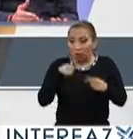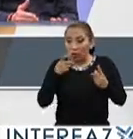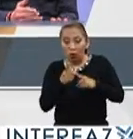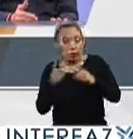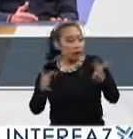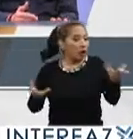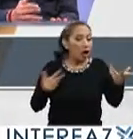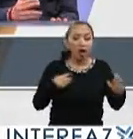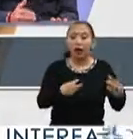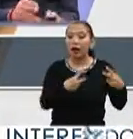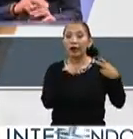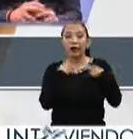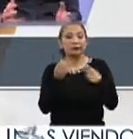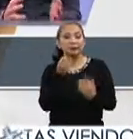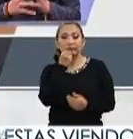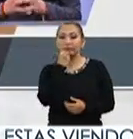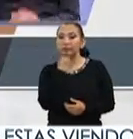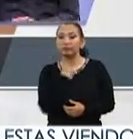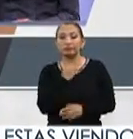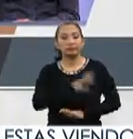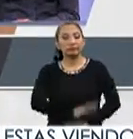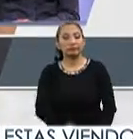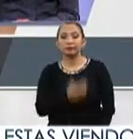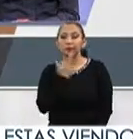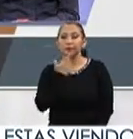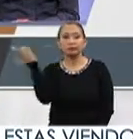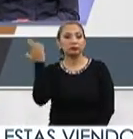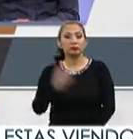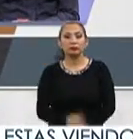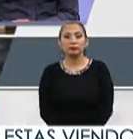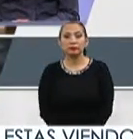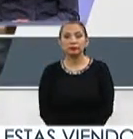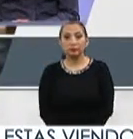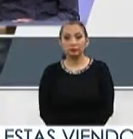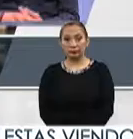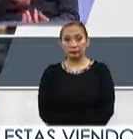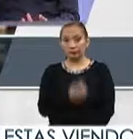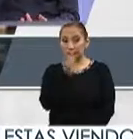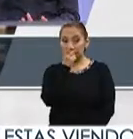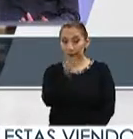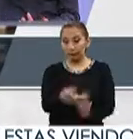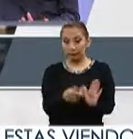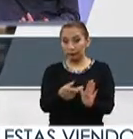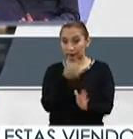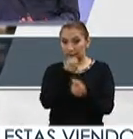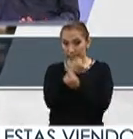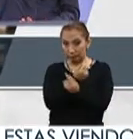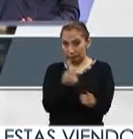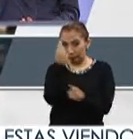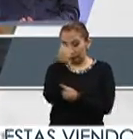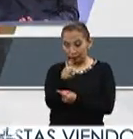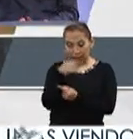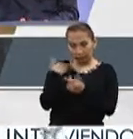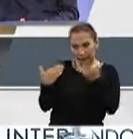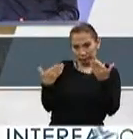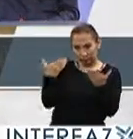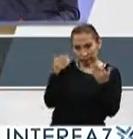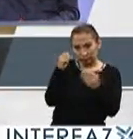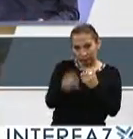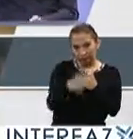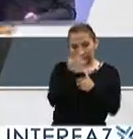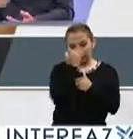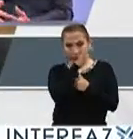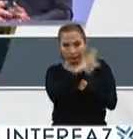no haya otra salida que no sea llegar incluso al suicidio, ¿no? Se habla mucho de que en los niños, para seguir este tipo de comparaciones en